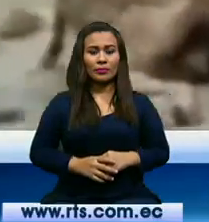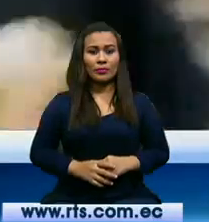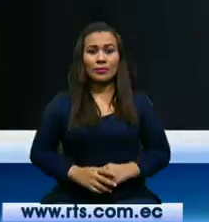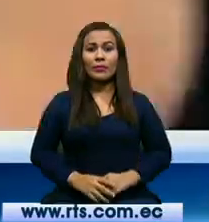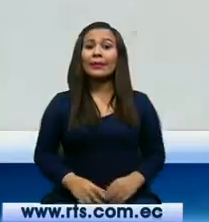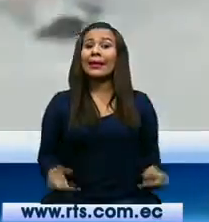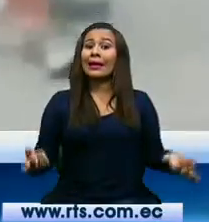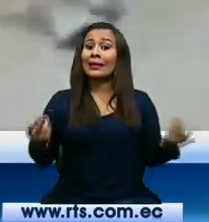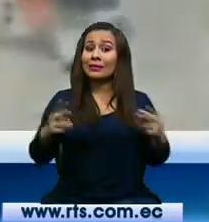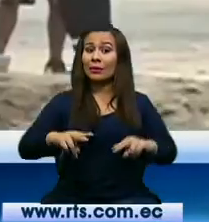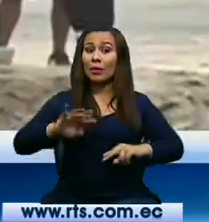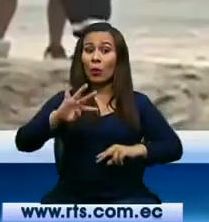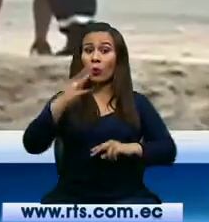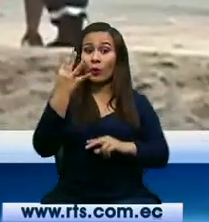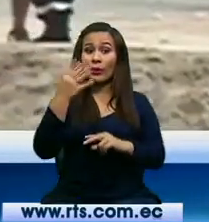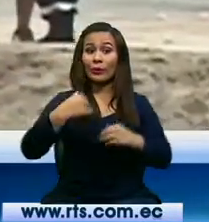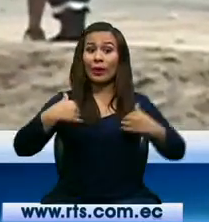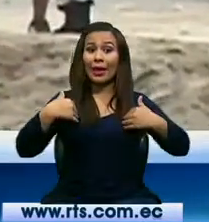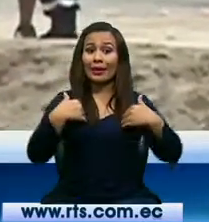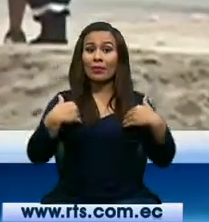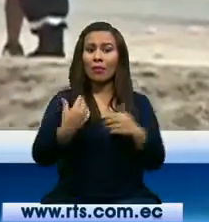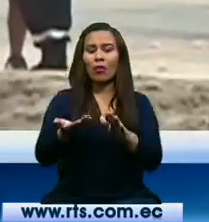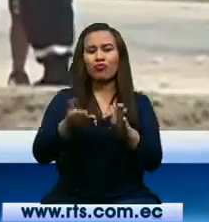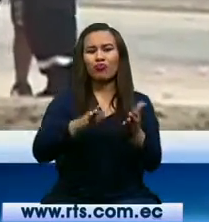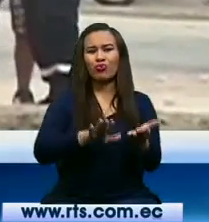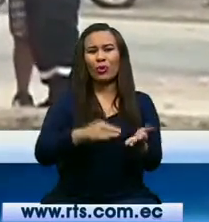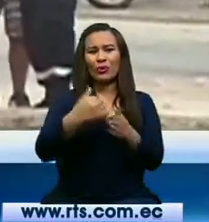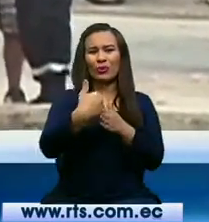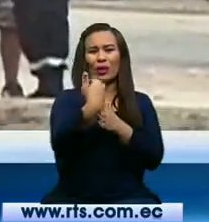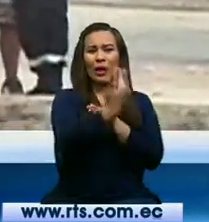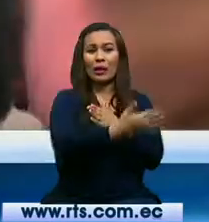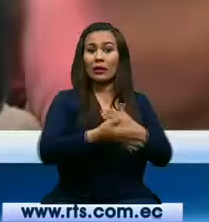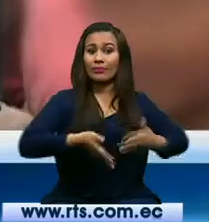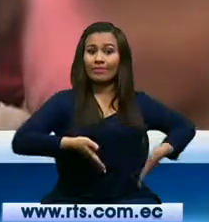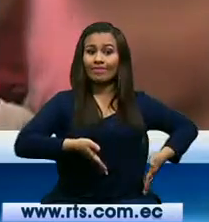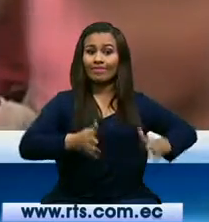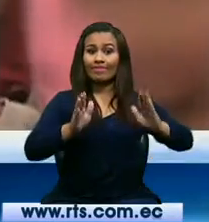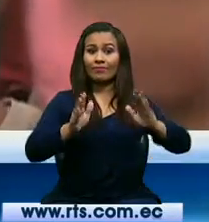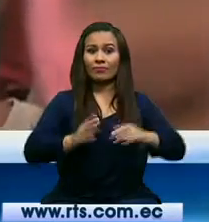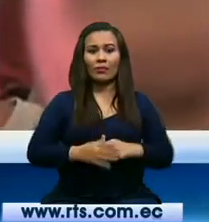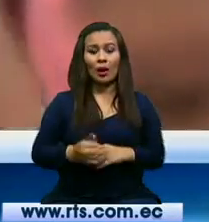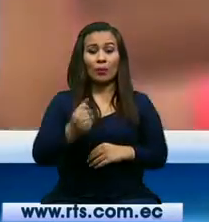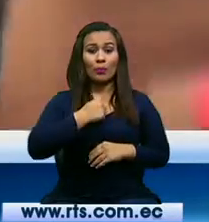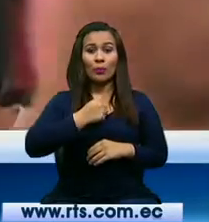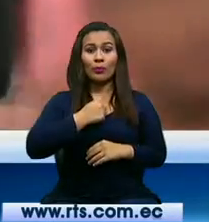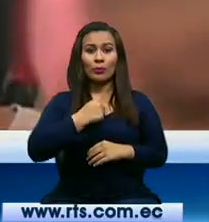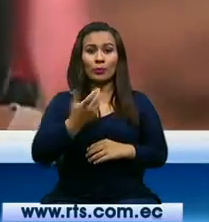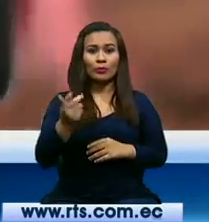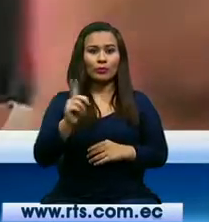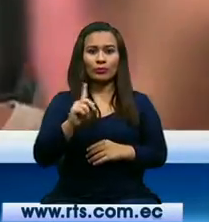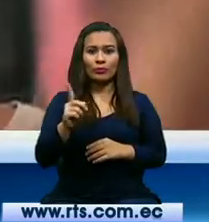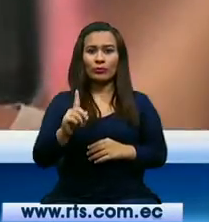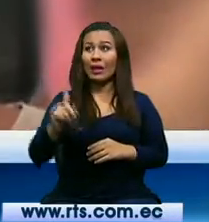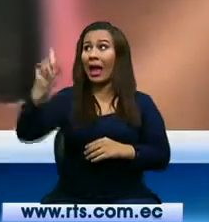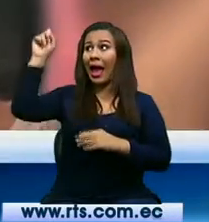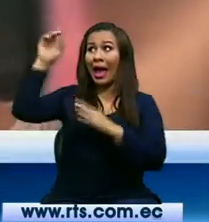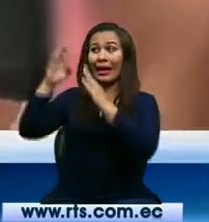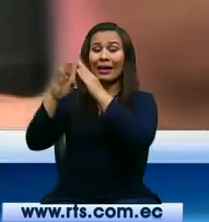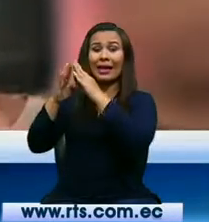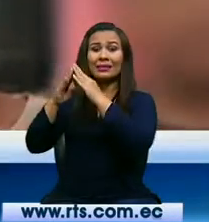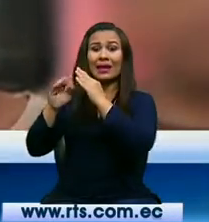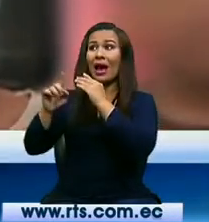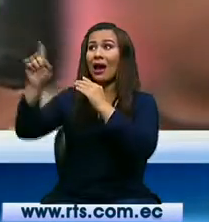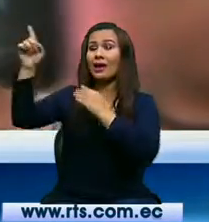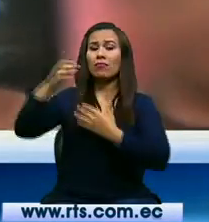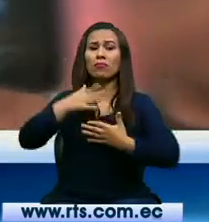Sin embargo, un cuarto animal yacía muerto a un lado de la carretera. No son míos, pero mi casa es más arriba todavía, pero